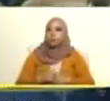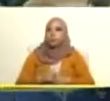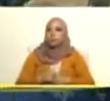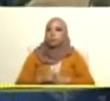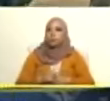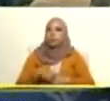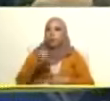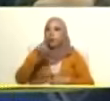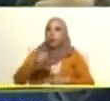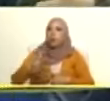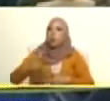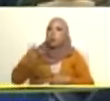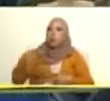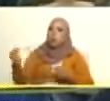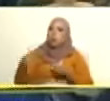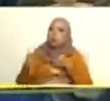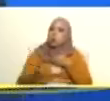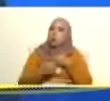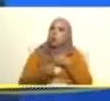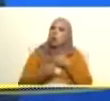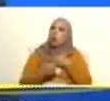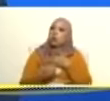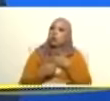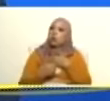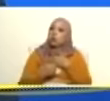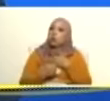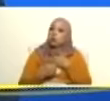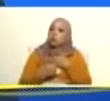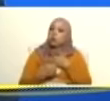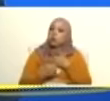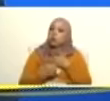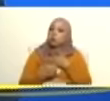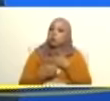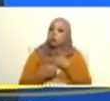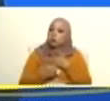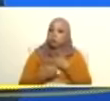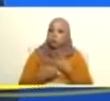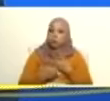También es importante la batalla contra el contrabando,